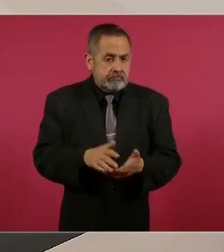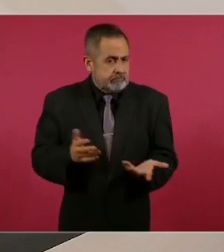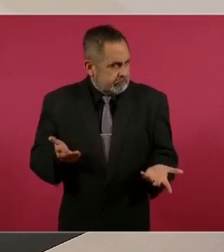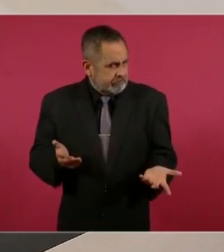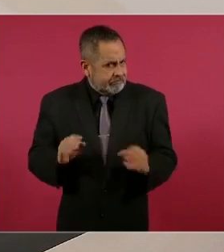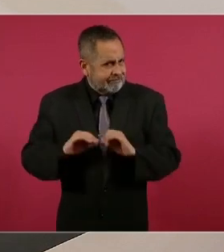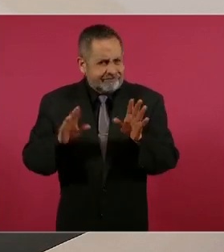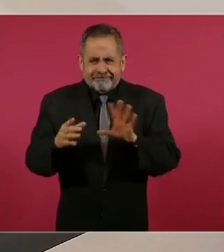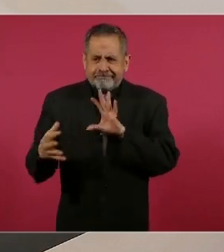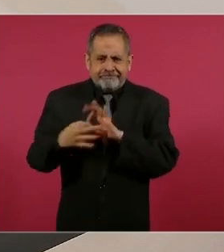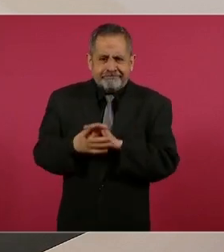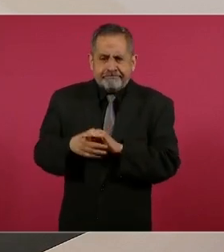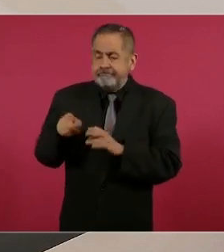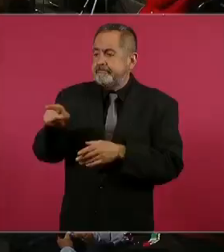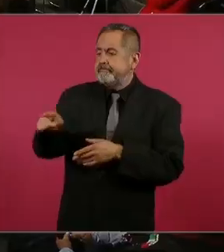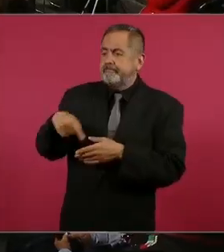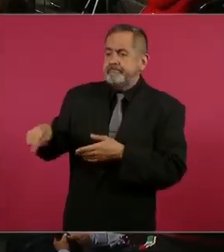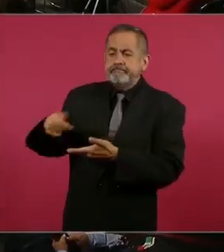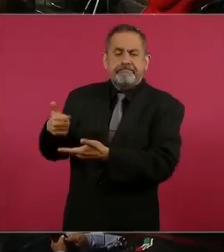ayudándonos cuando